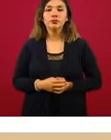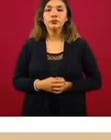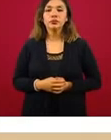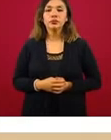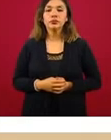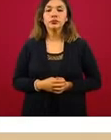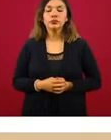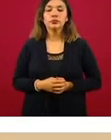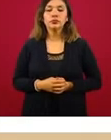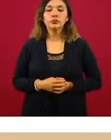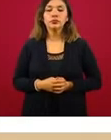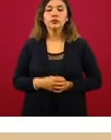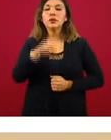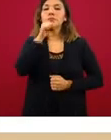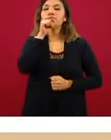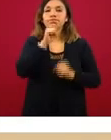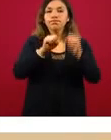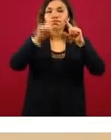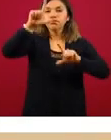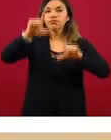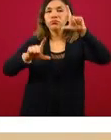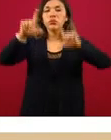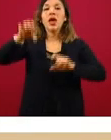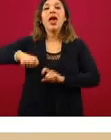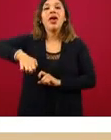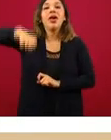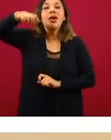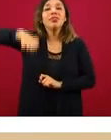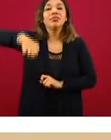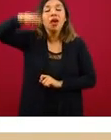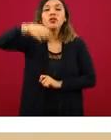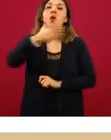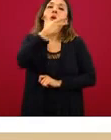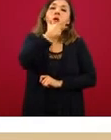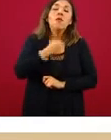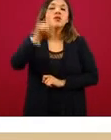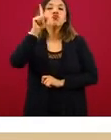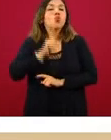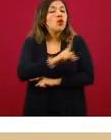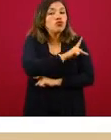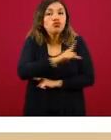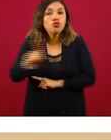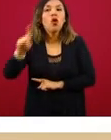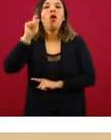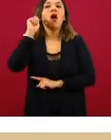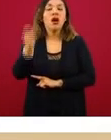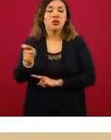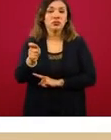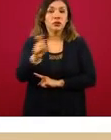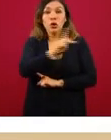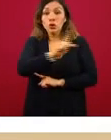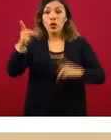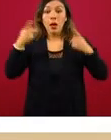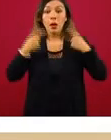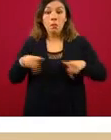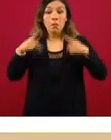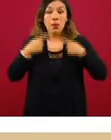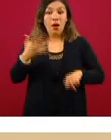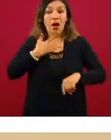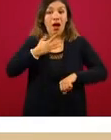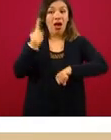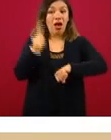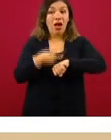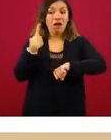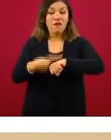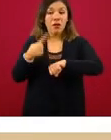Aquí tenemos la distribución por edad y por sexo de todos los casos confirmados, es decir, todas las personas que enfermaron,